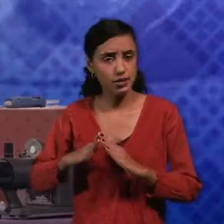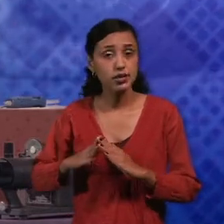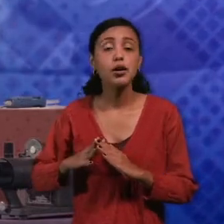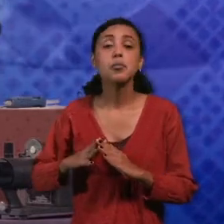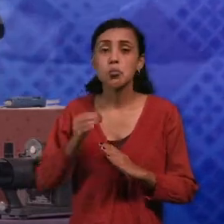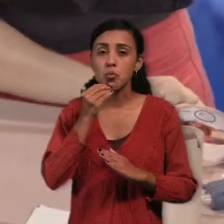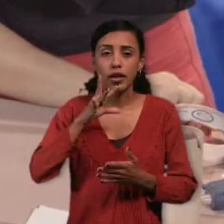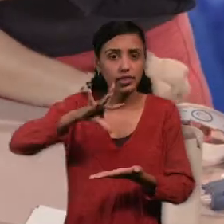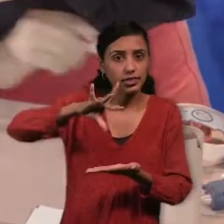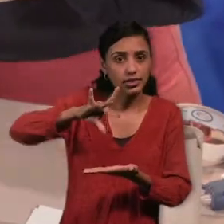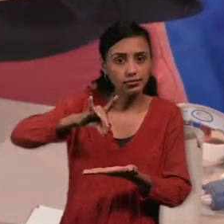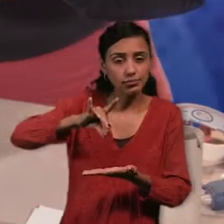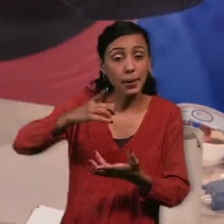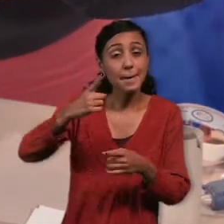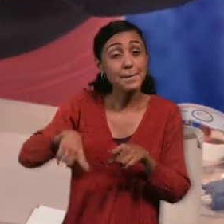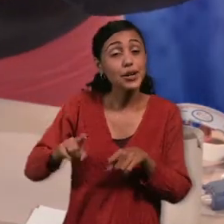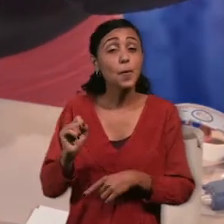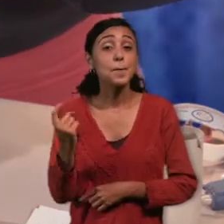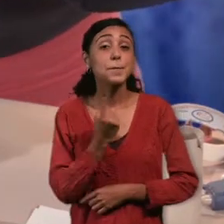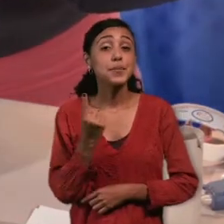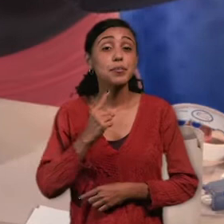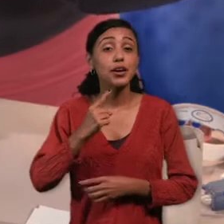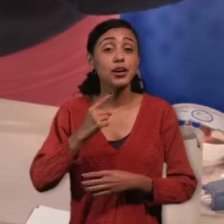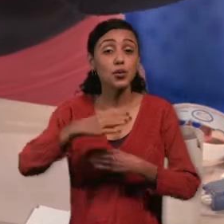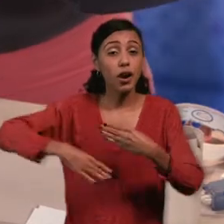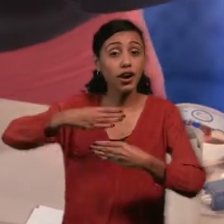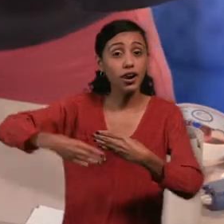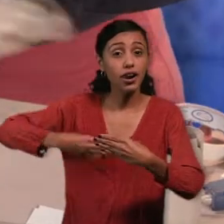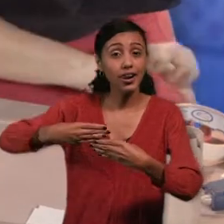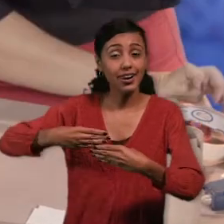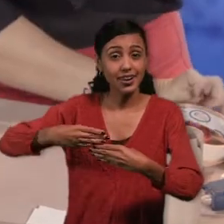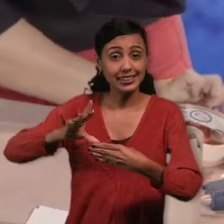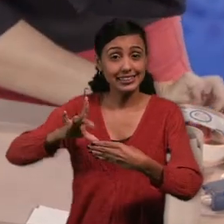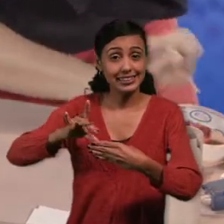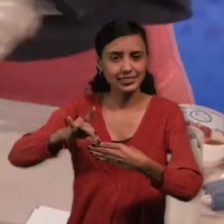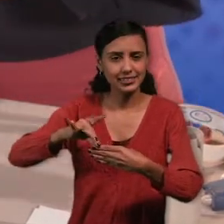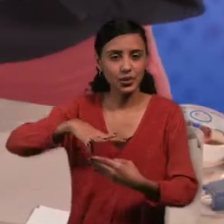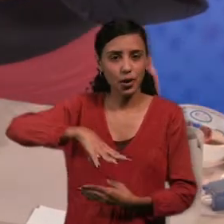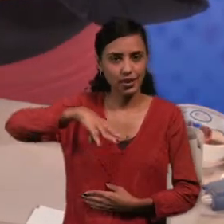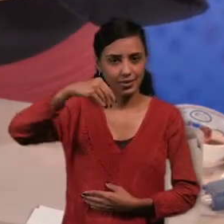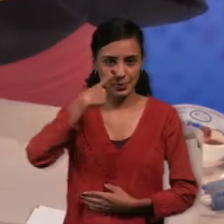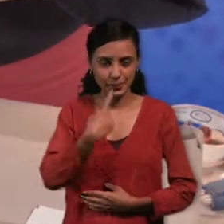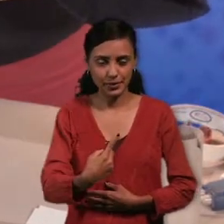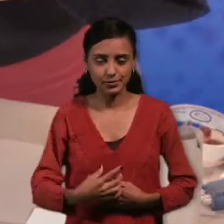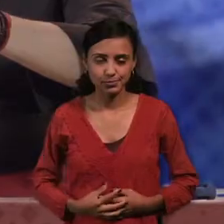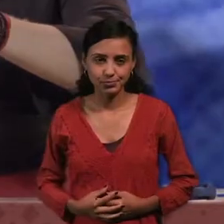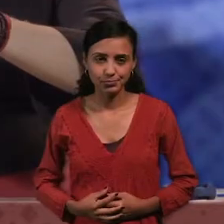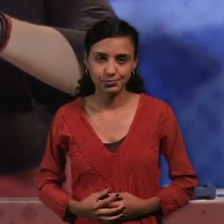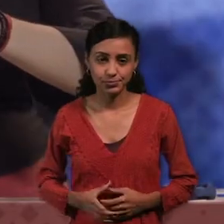vamos a fijarla a los bordes. Pero primero, con una cintica adhesiva, vamos a fijar las paticas aquí en los extremos del